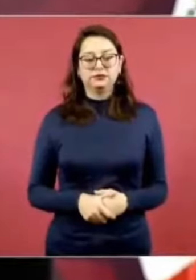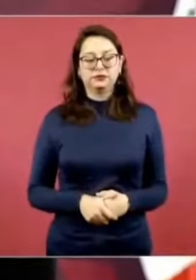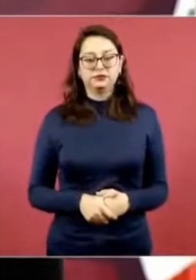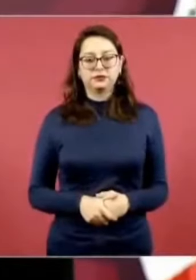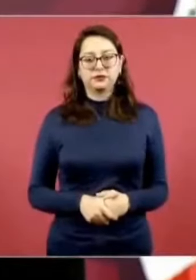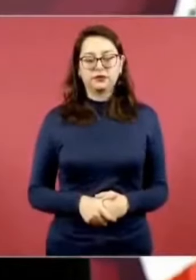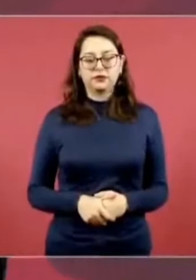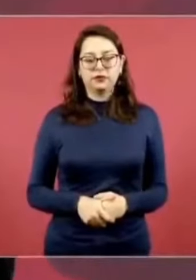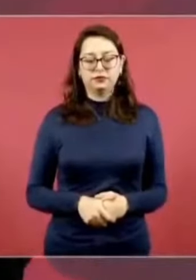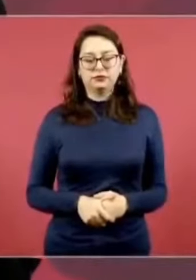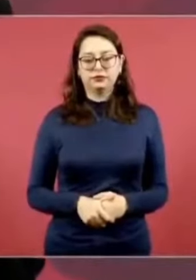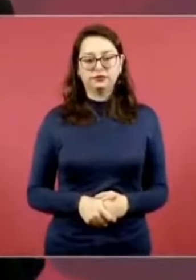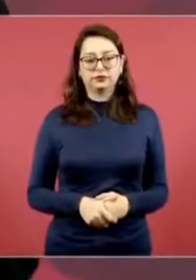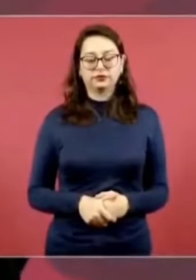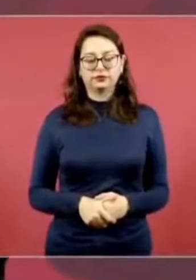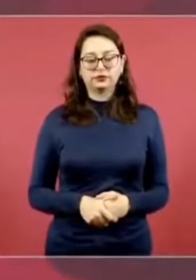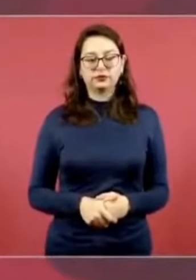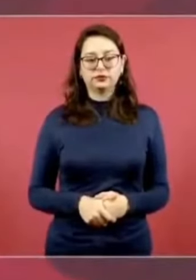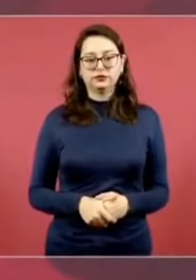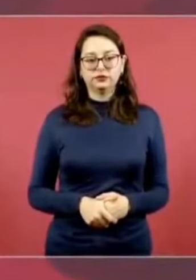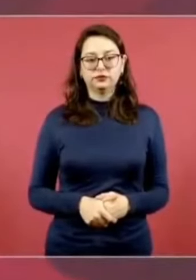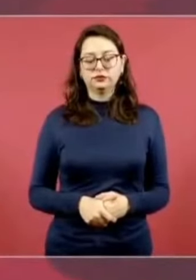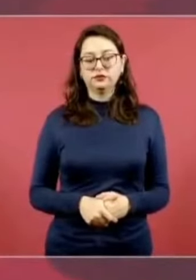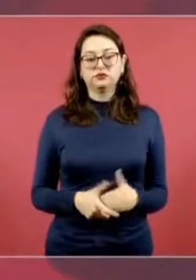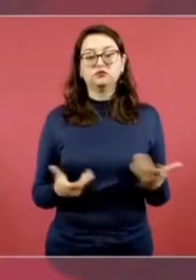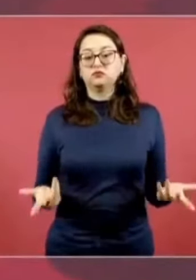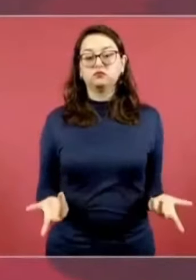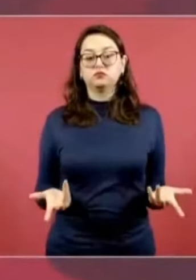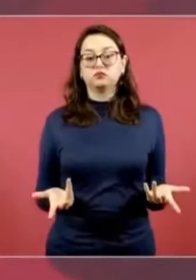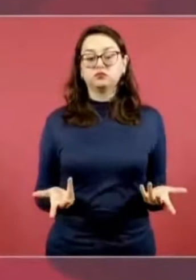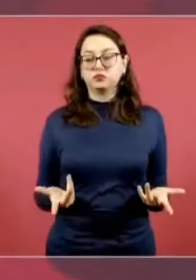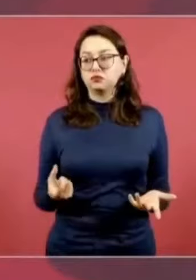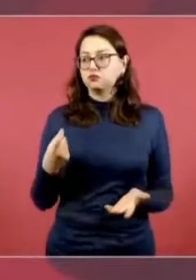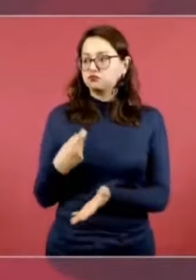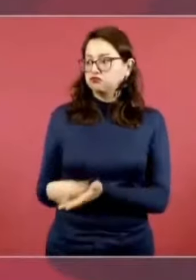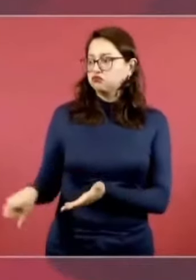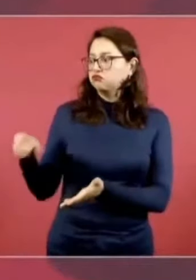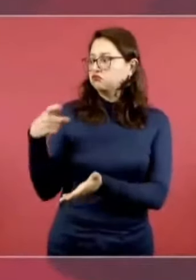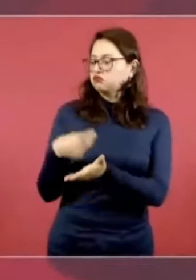y no tenemos crisis de consumo.